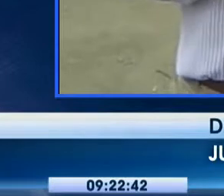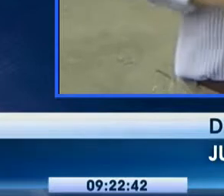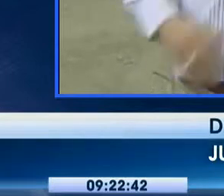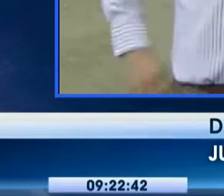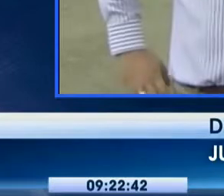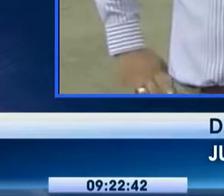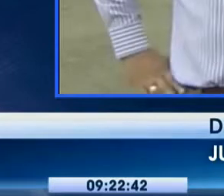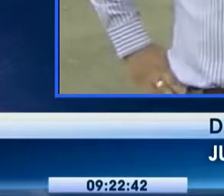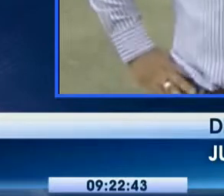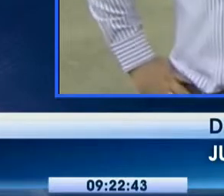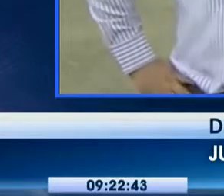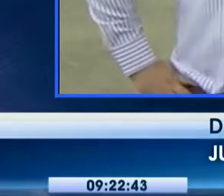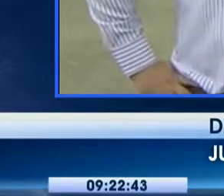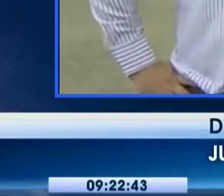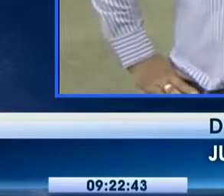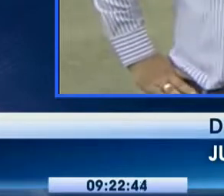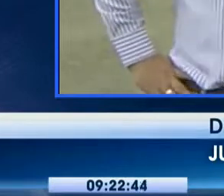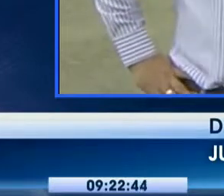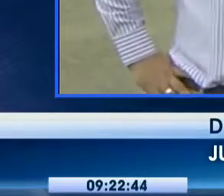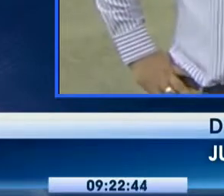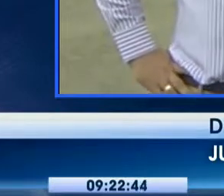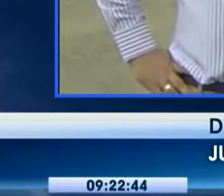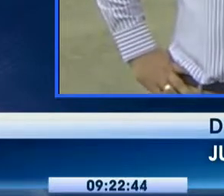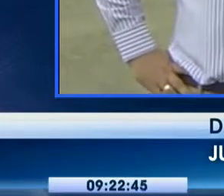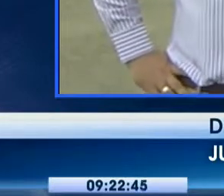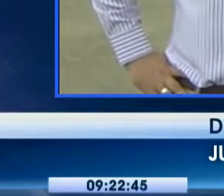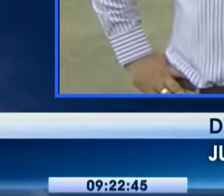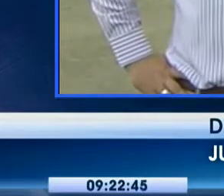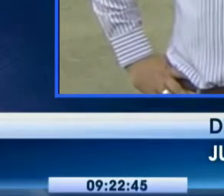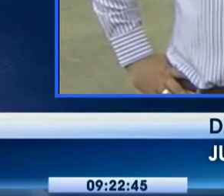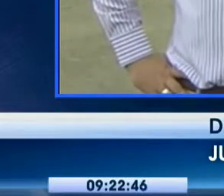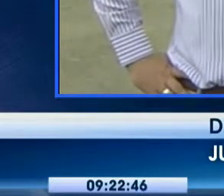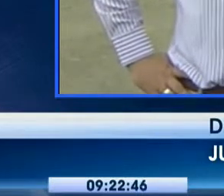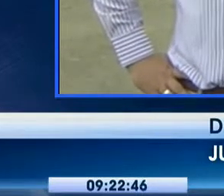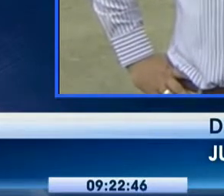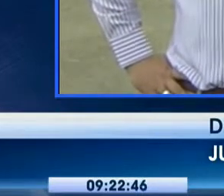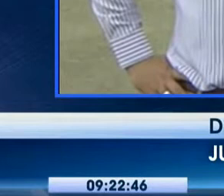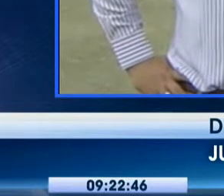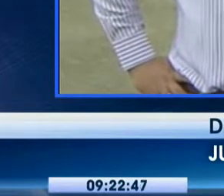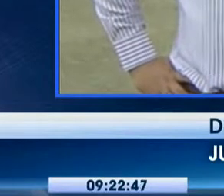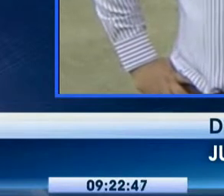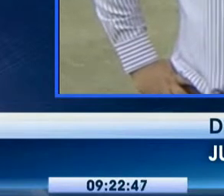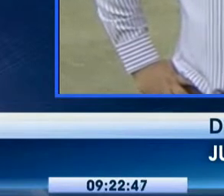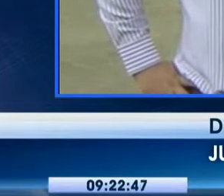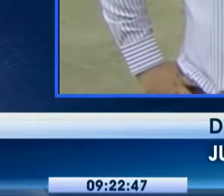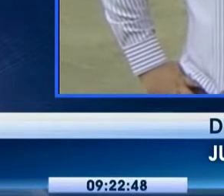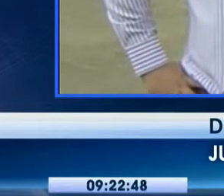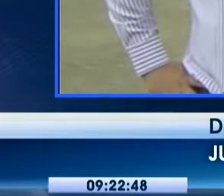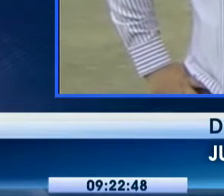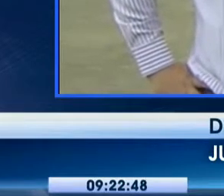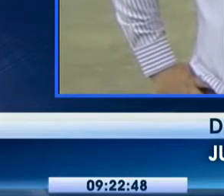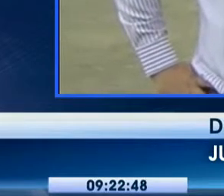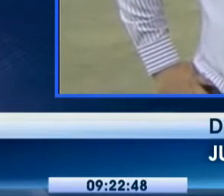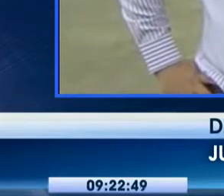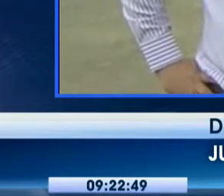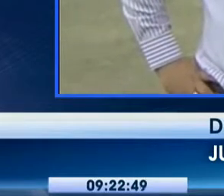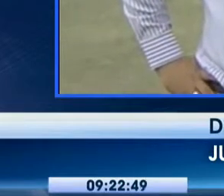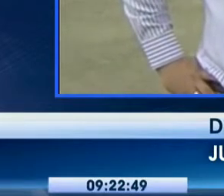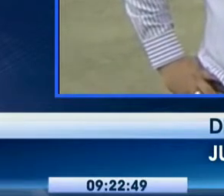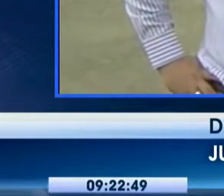que es una muy buena idea ir con ellos, claro, en persona, que vean el sitio físicamente, no